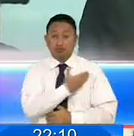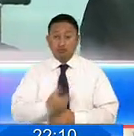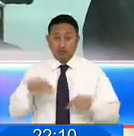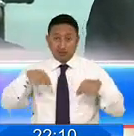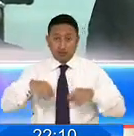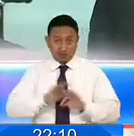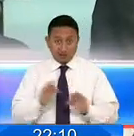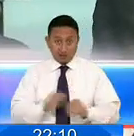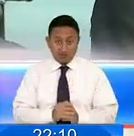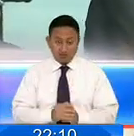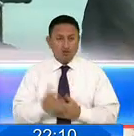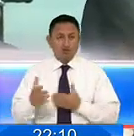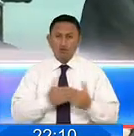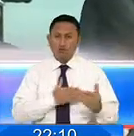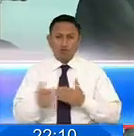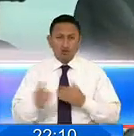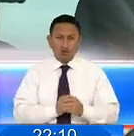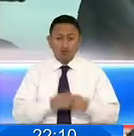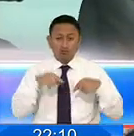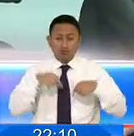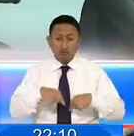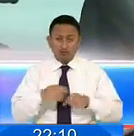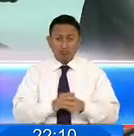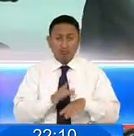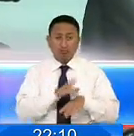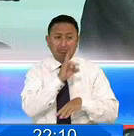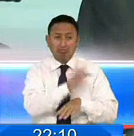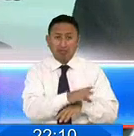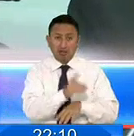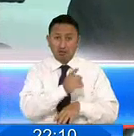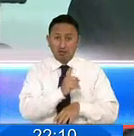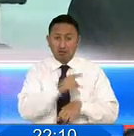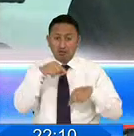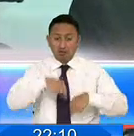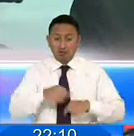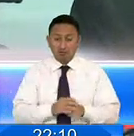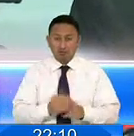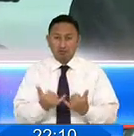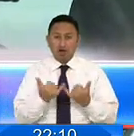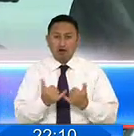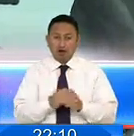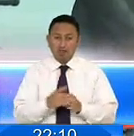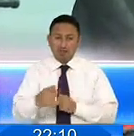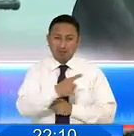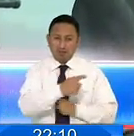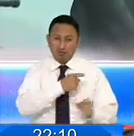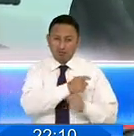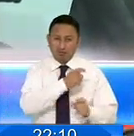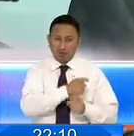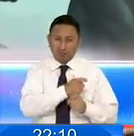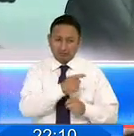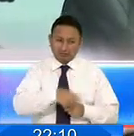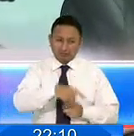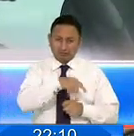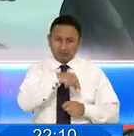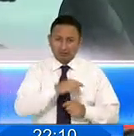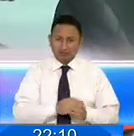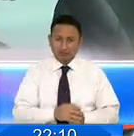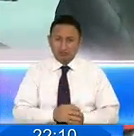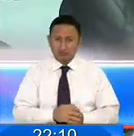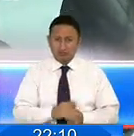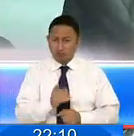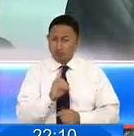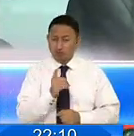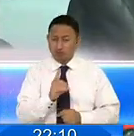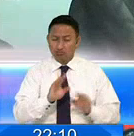implica en lo absoluto que esto sea de una forma deliberada o encaminada justamente a buscarle algún tipo